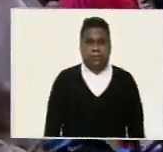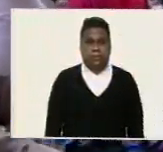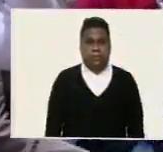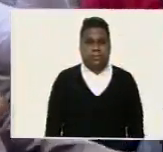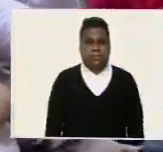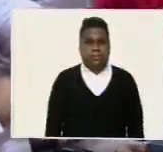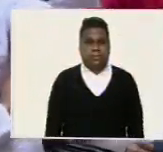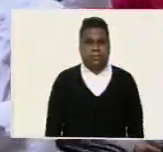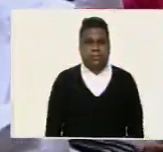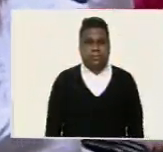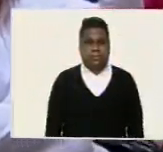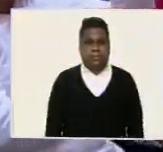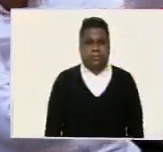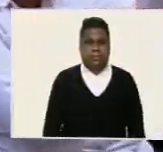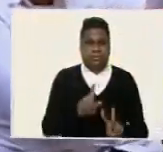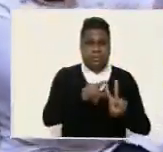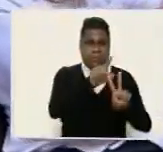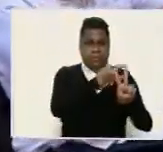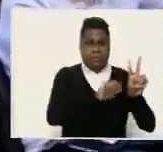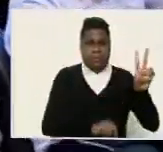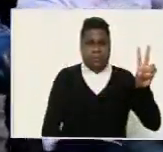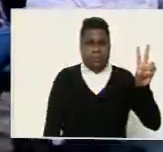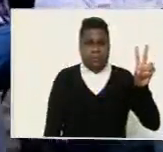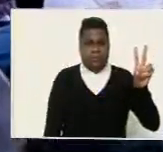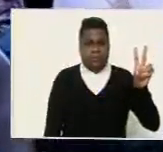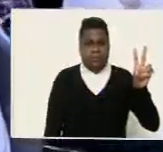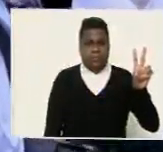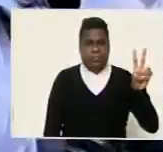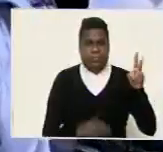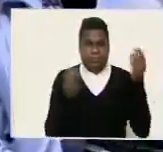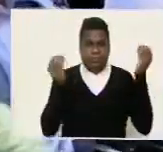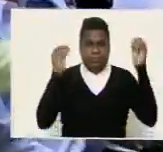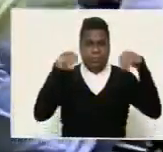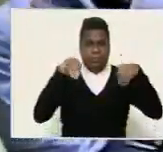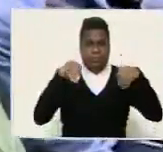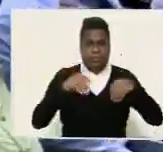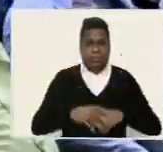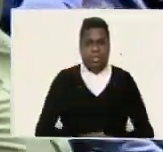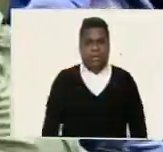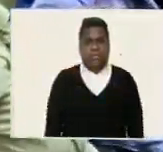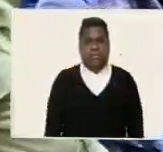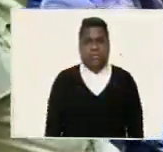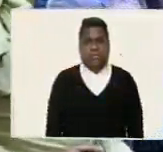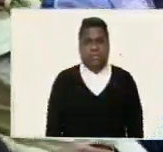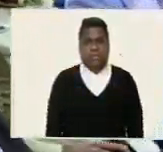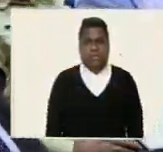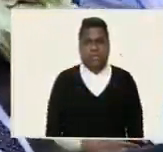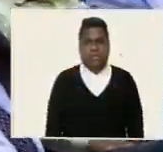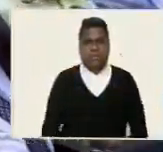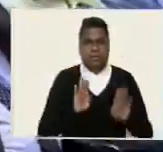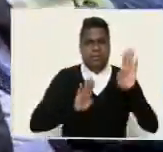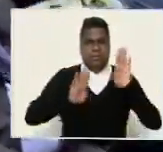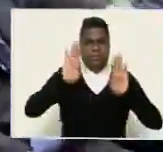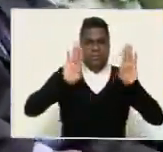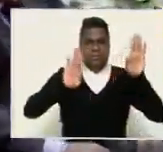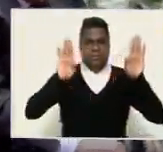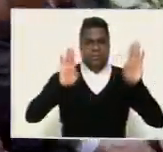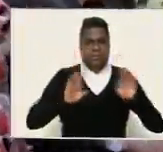¿Ah? Orlando, vale, Ramón, debe ser que yo. Orlando Camacho, hacerlo con la señora de costumbre, por favor. Aprobado.